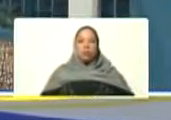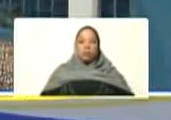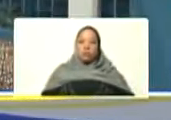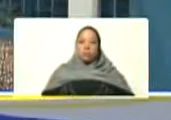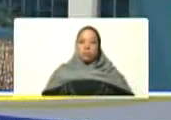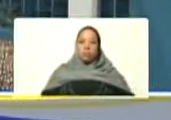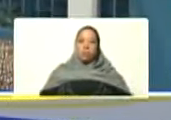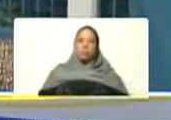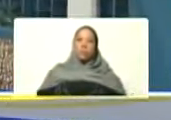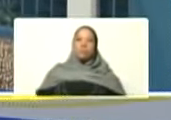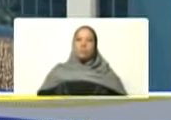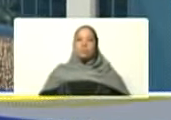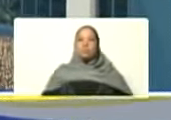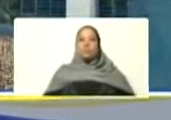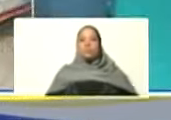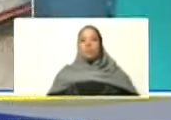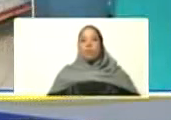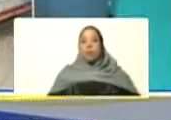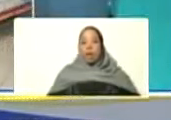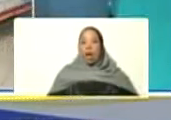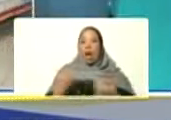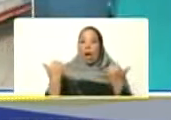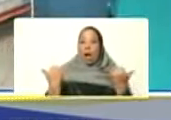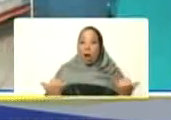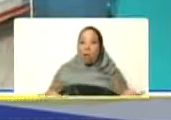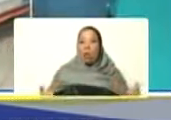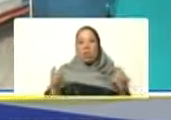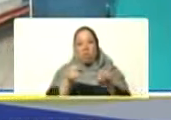en condiciones diferentes,